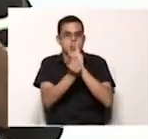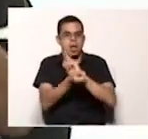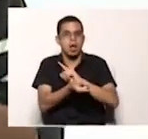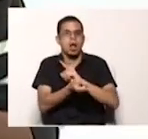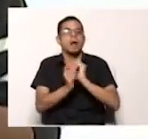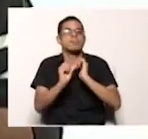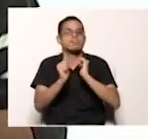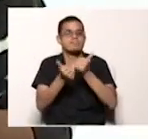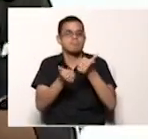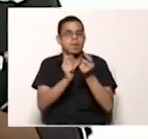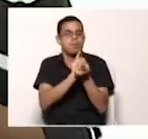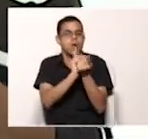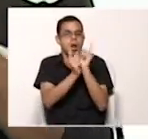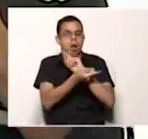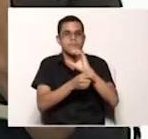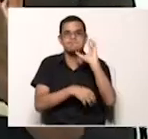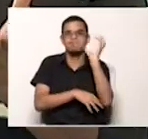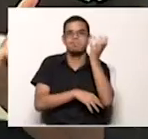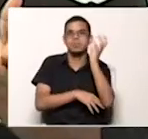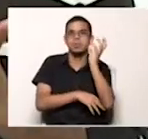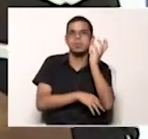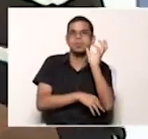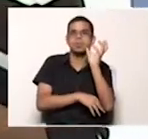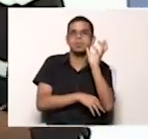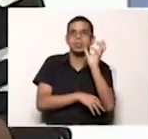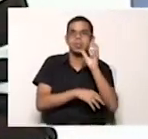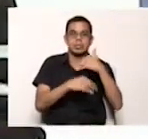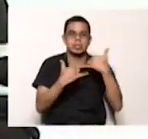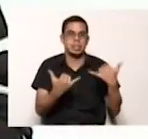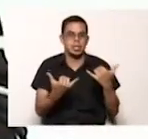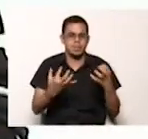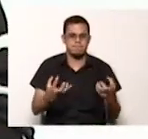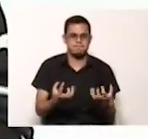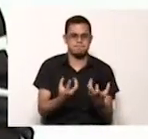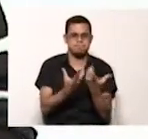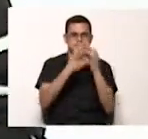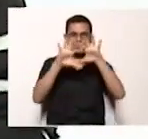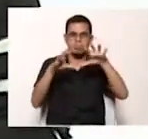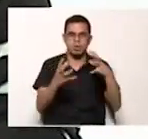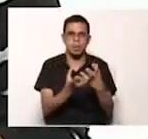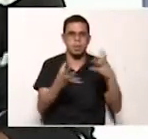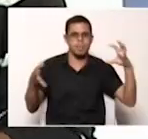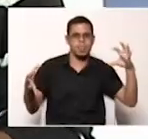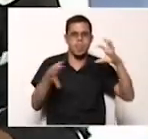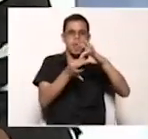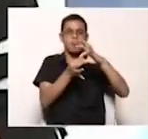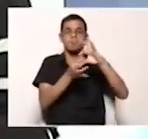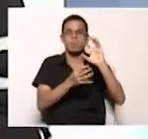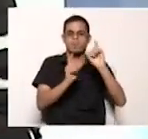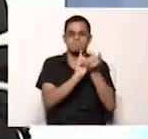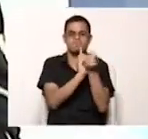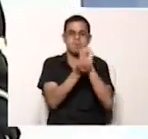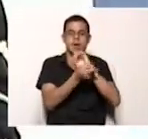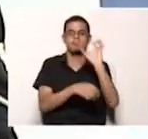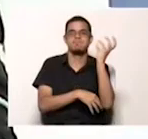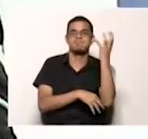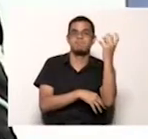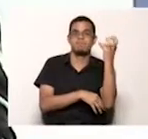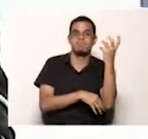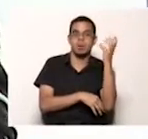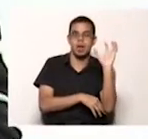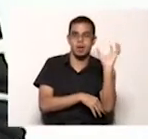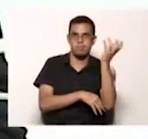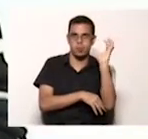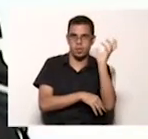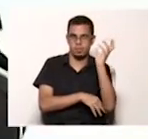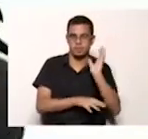lo dije anteriormente, el calentamiento global, ¿verdad?, se asocia con el cambio climático. Nos dijo la profesora Omaira que para primer año hablamos de algunos